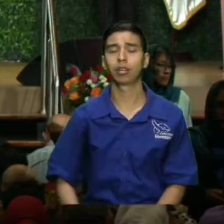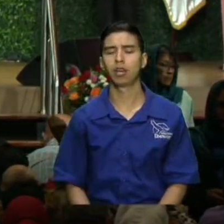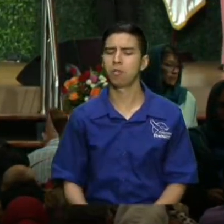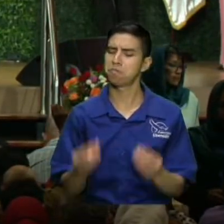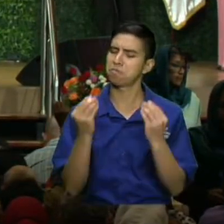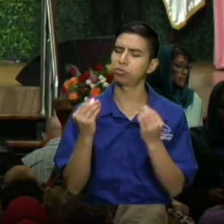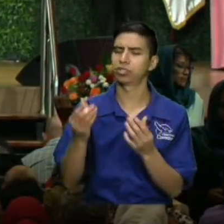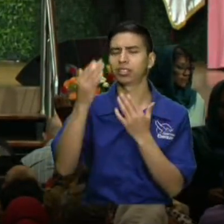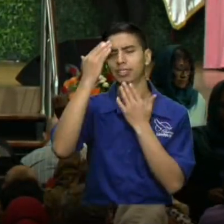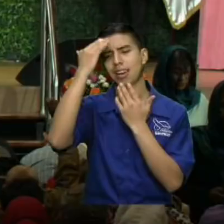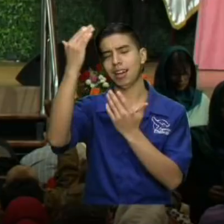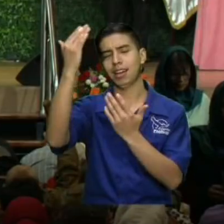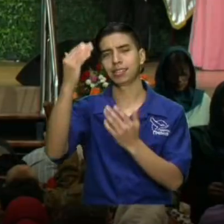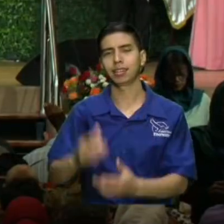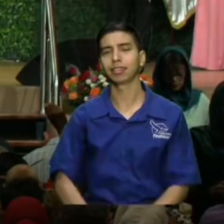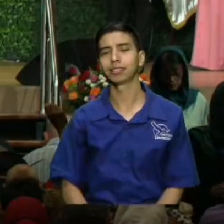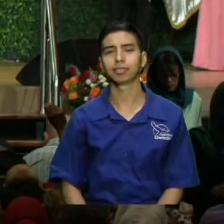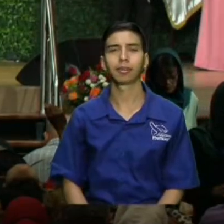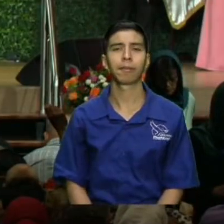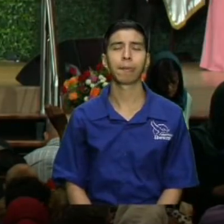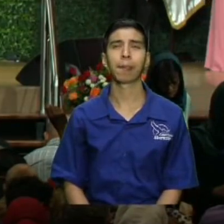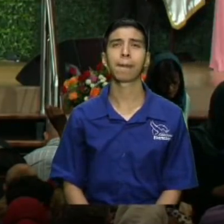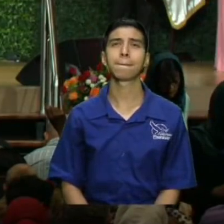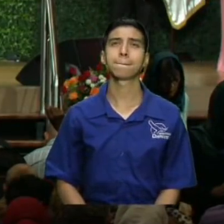Muchas gracias.